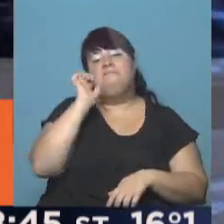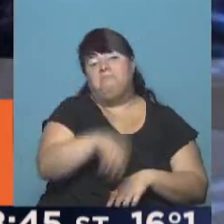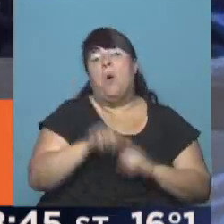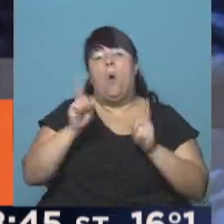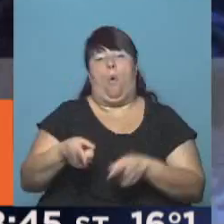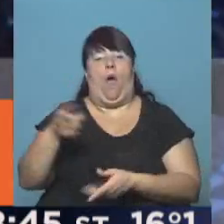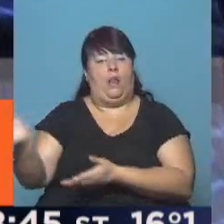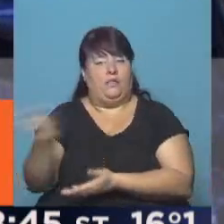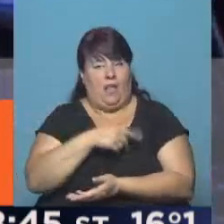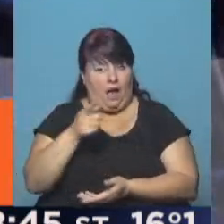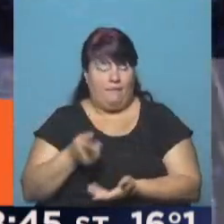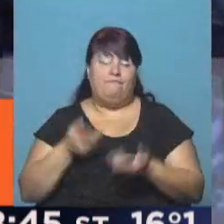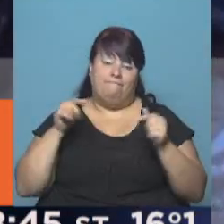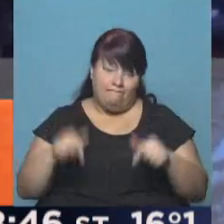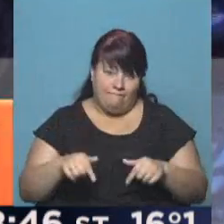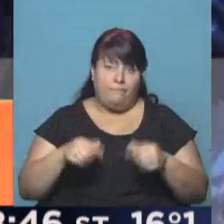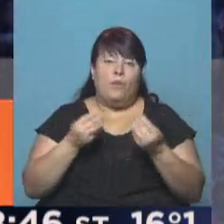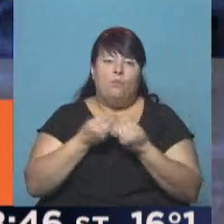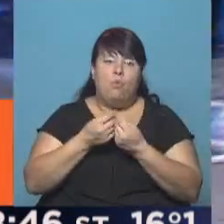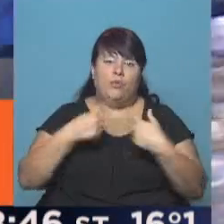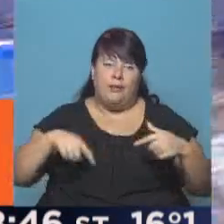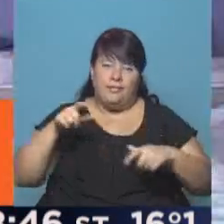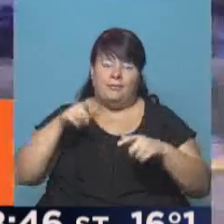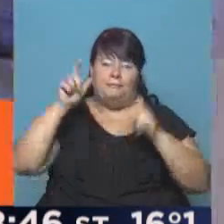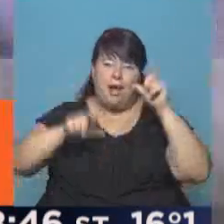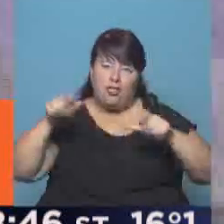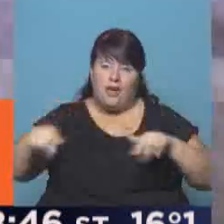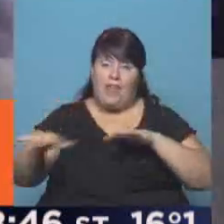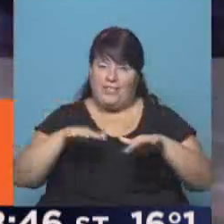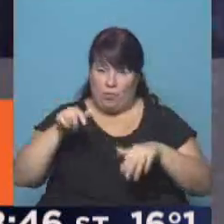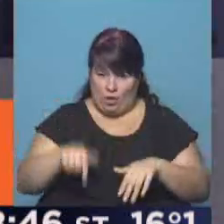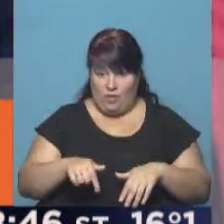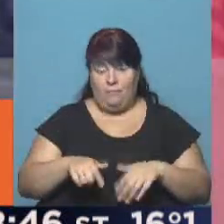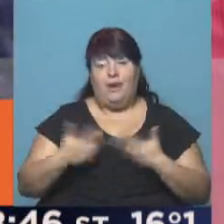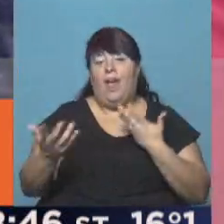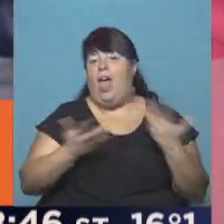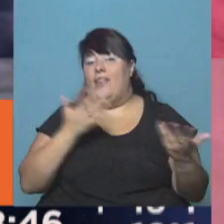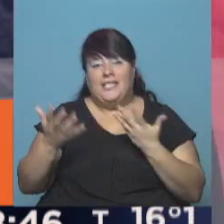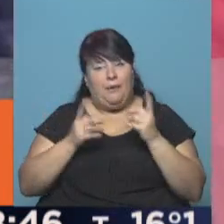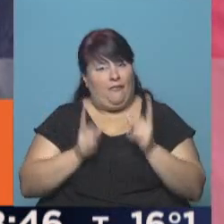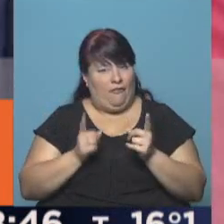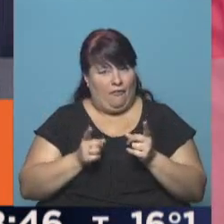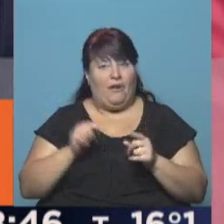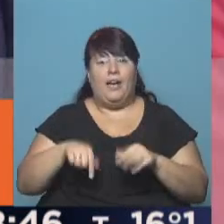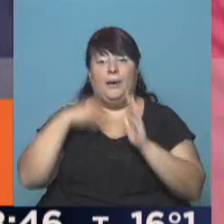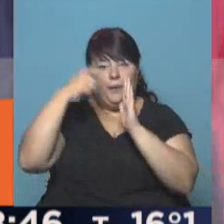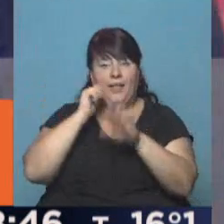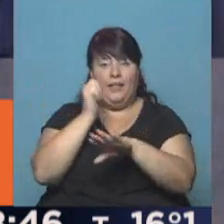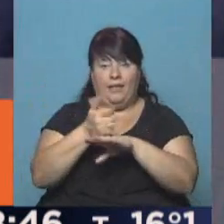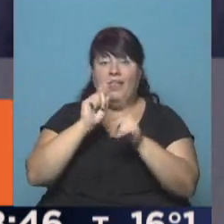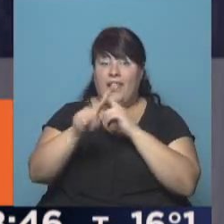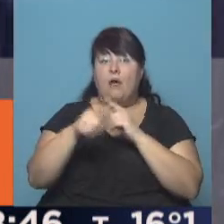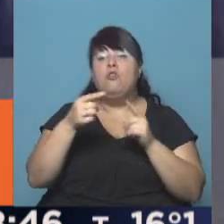aquí entonces claro está son muchos los actores que intervienen en esta situación pero la desesperación sigue latente estamos con el móvil en vivo